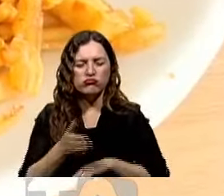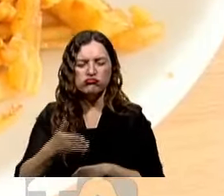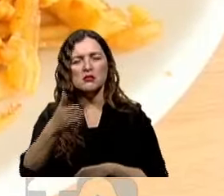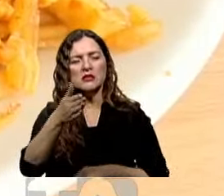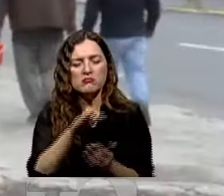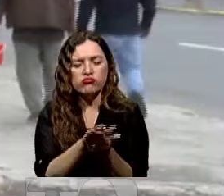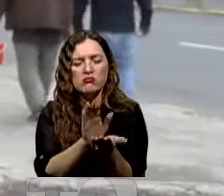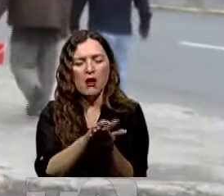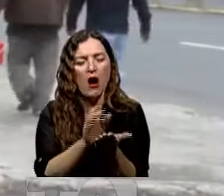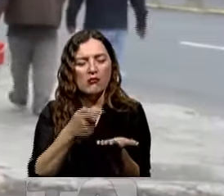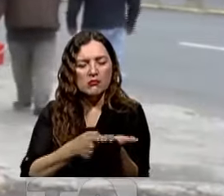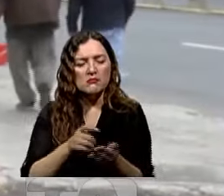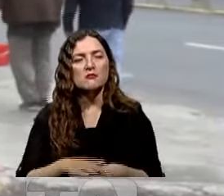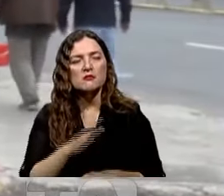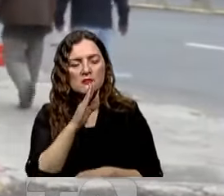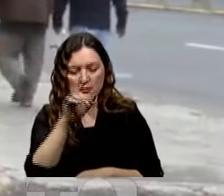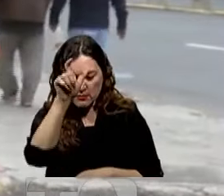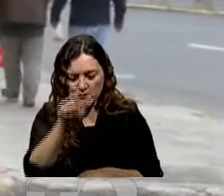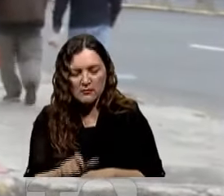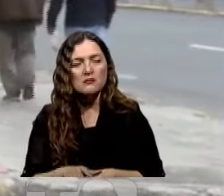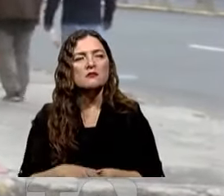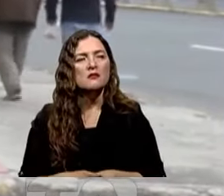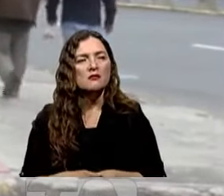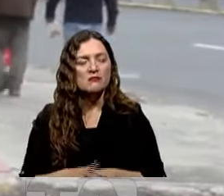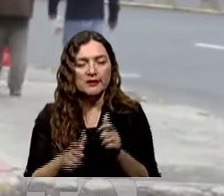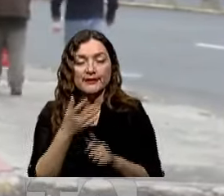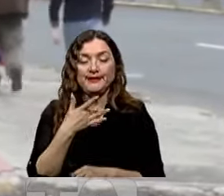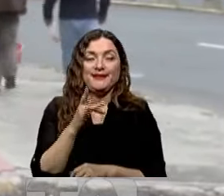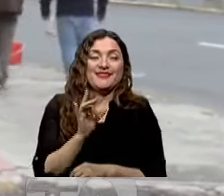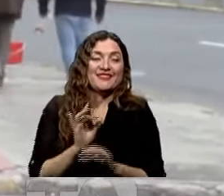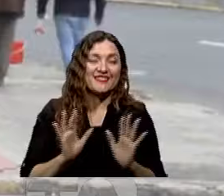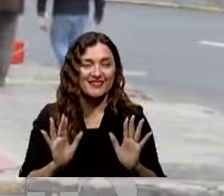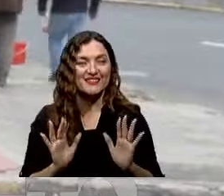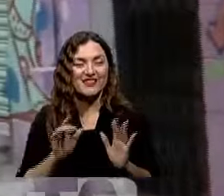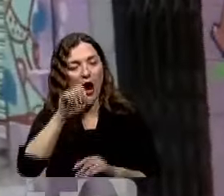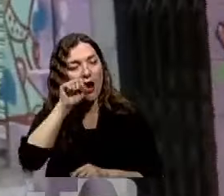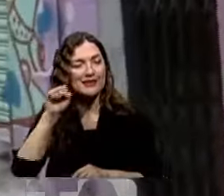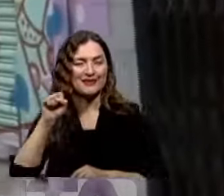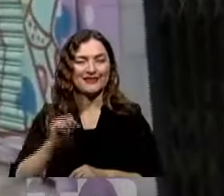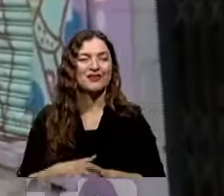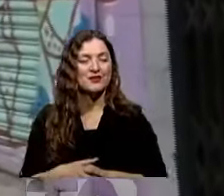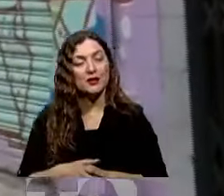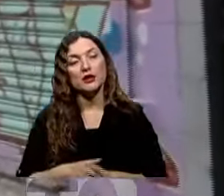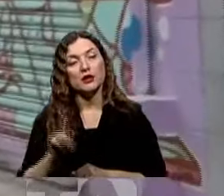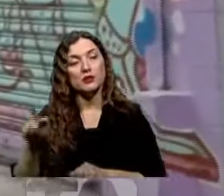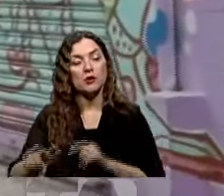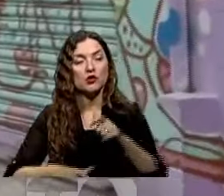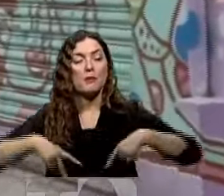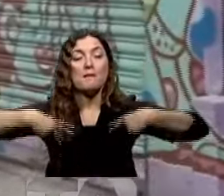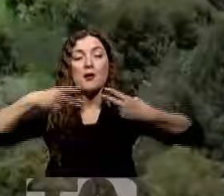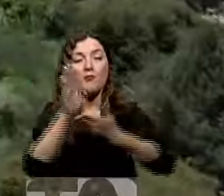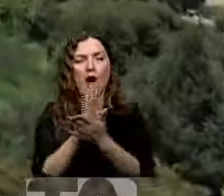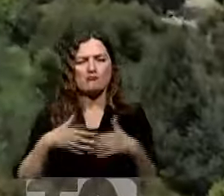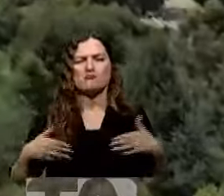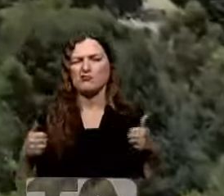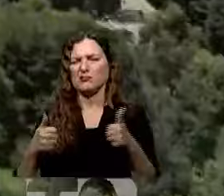pero como siempre, siempre hay en la familia una persona que no le gusta los mariscos, también tenemos carnes. Los moradores del barrio elegido son